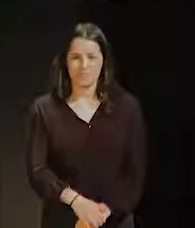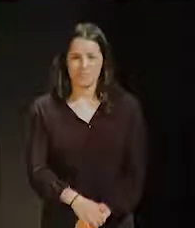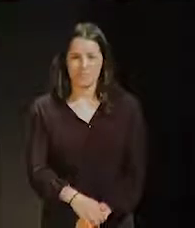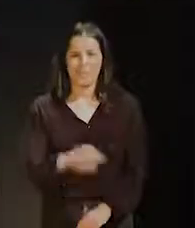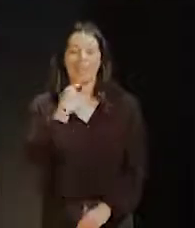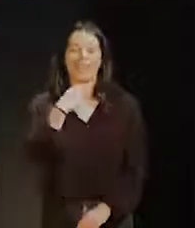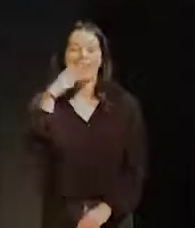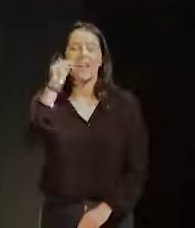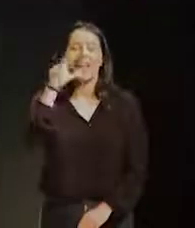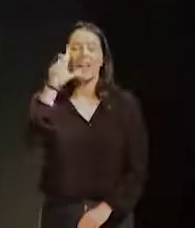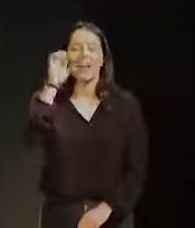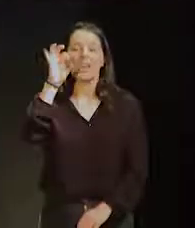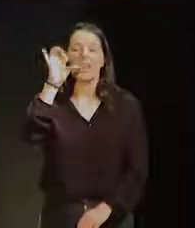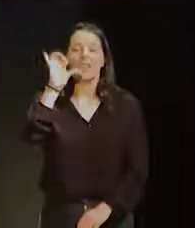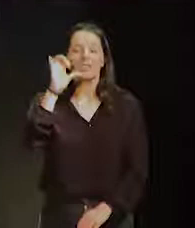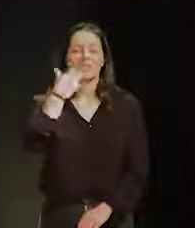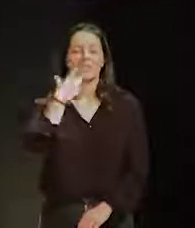Pregunta, Carlos, que si habéis entendido la pregunta.